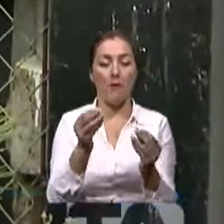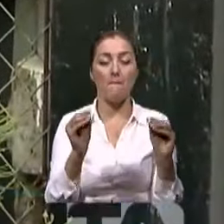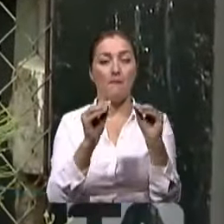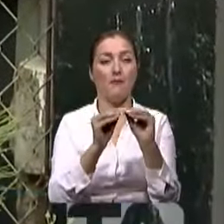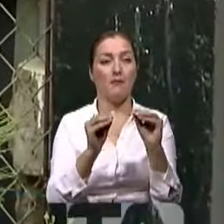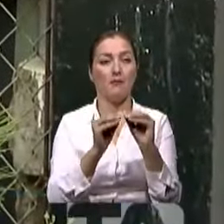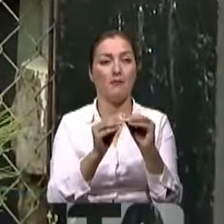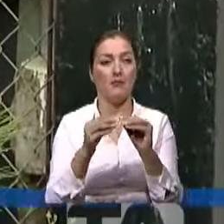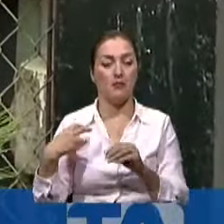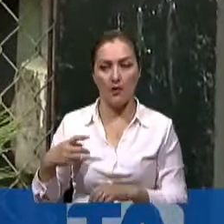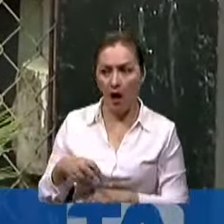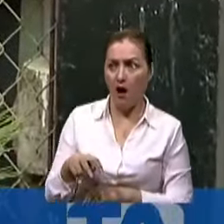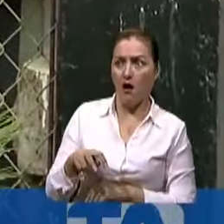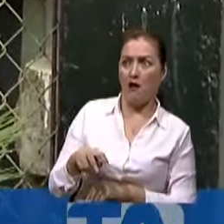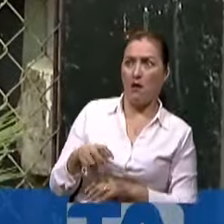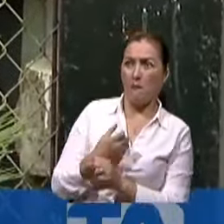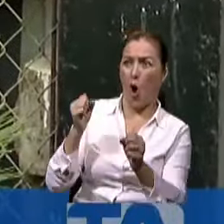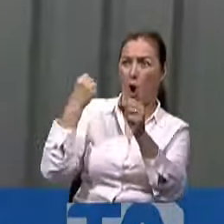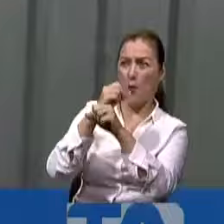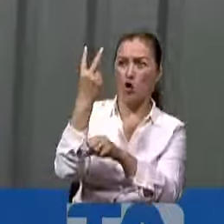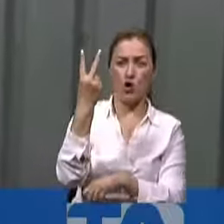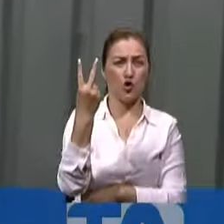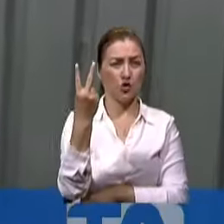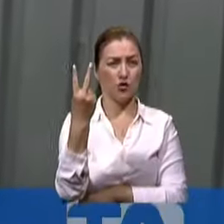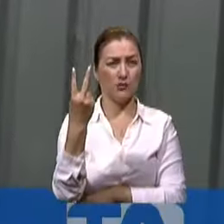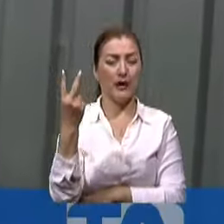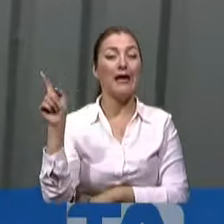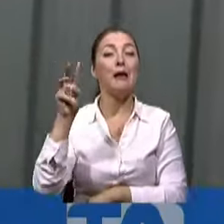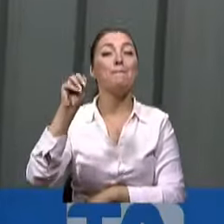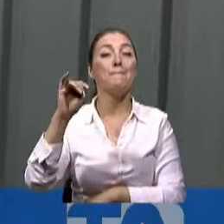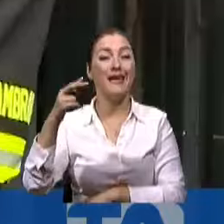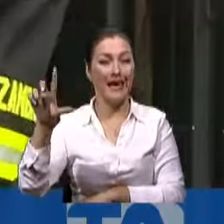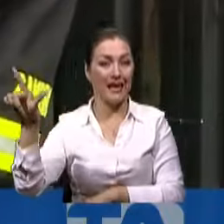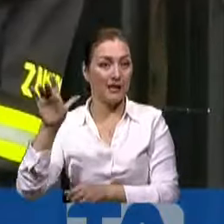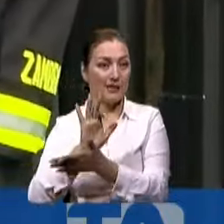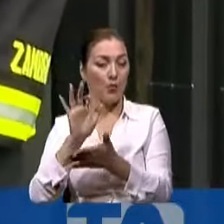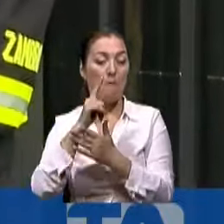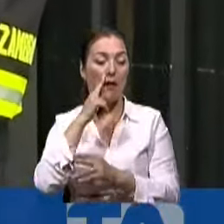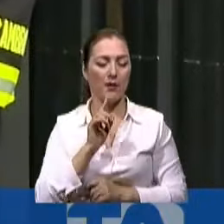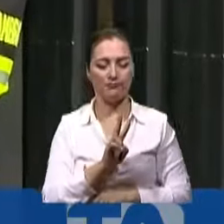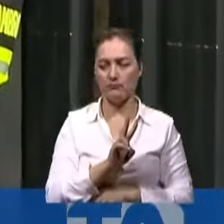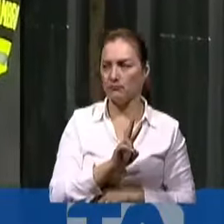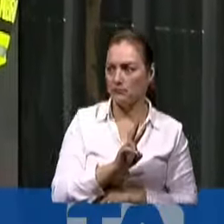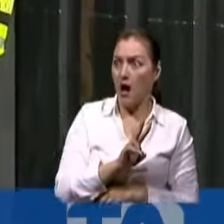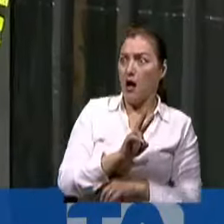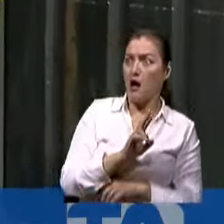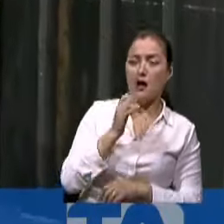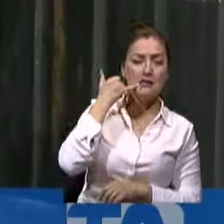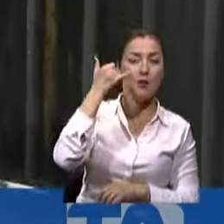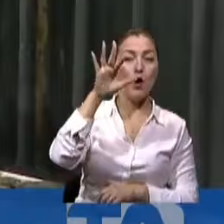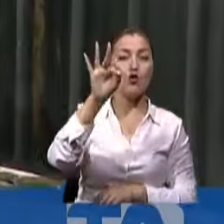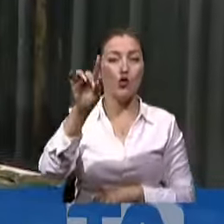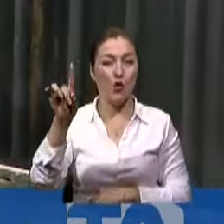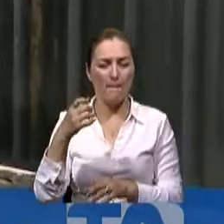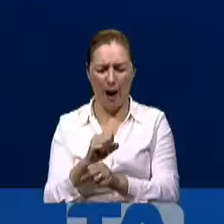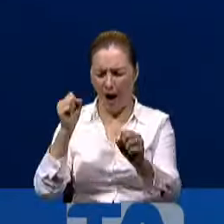lo que salí escuché unas dos explosiones. Miguel, quien transitaba por el lugar con su padre, fue quien llamó al 911 al oír